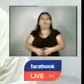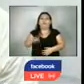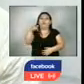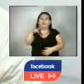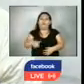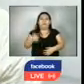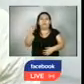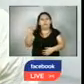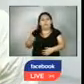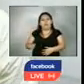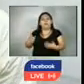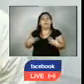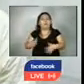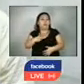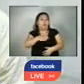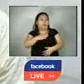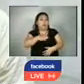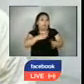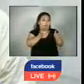fecha tenemos un